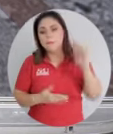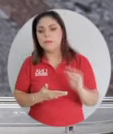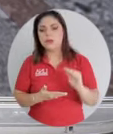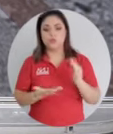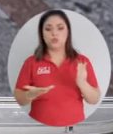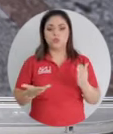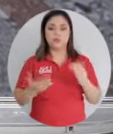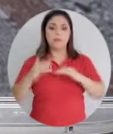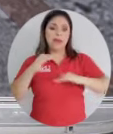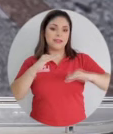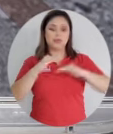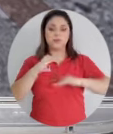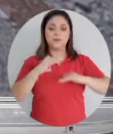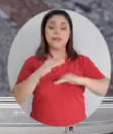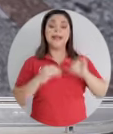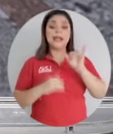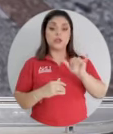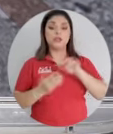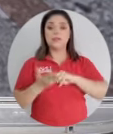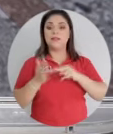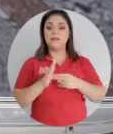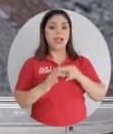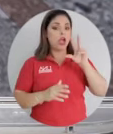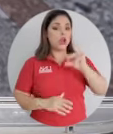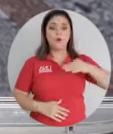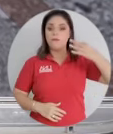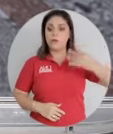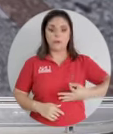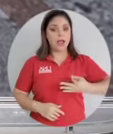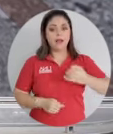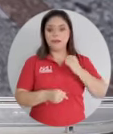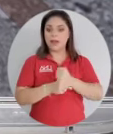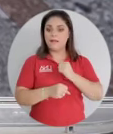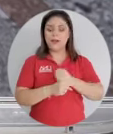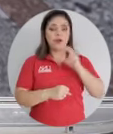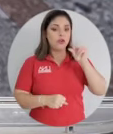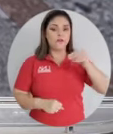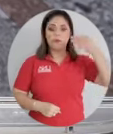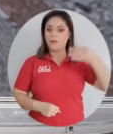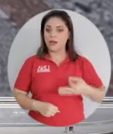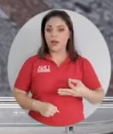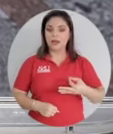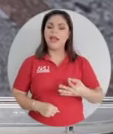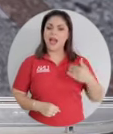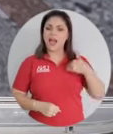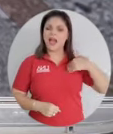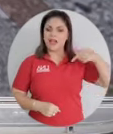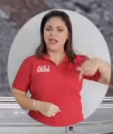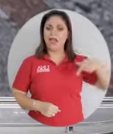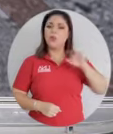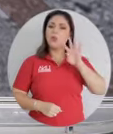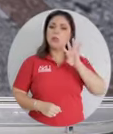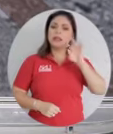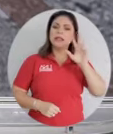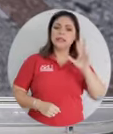distribución que está en la informalidad, ¿verdad? Y que recordemos que tenemos un